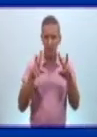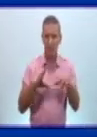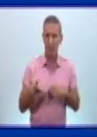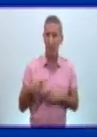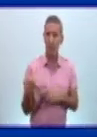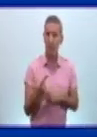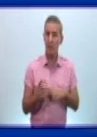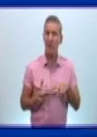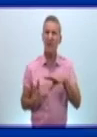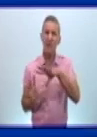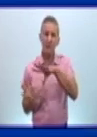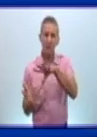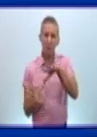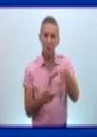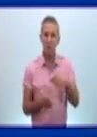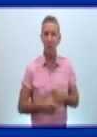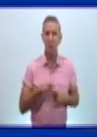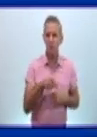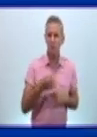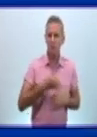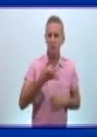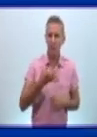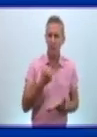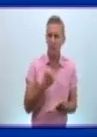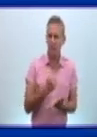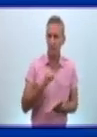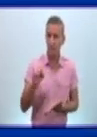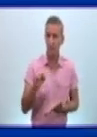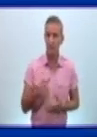van a argumentar esta afirmación.